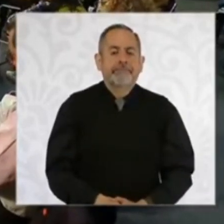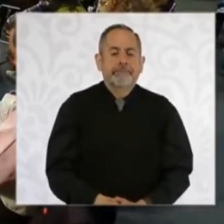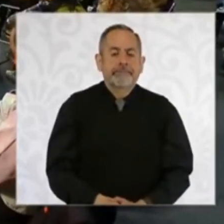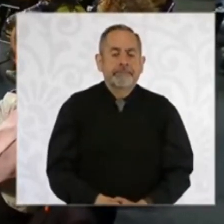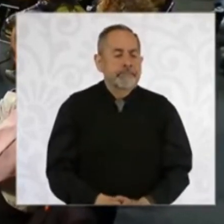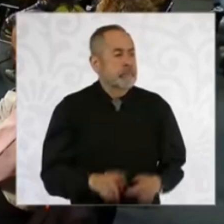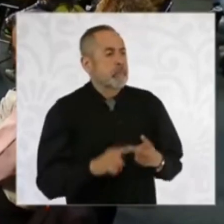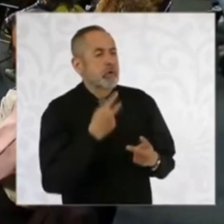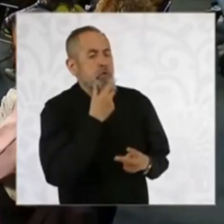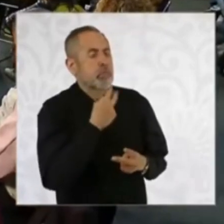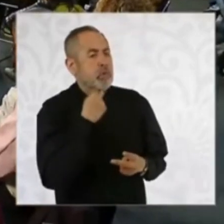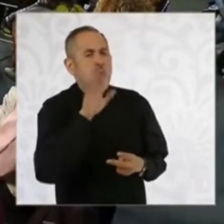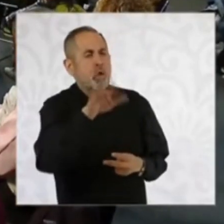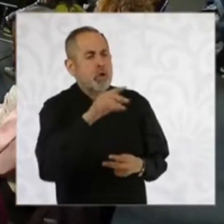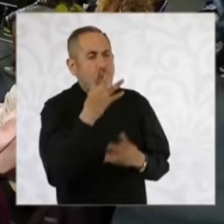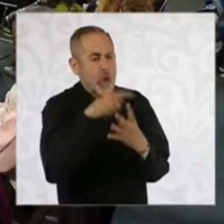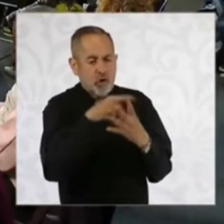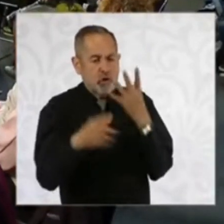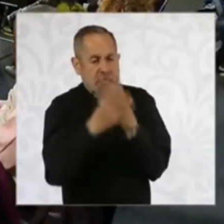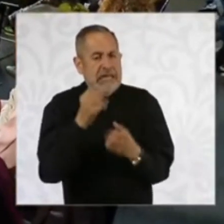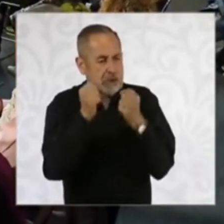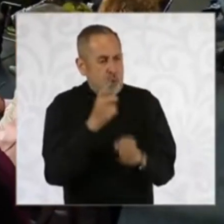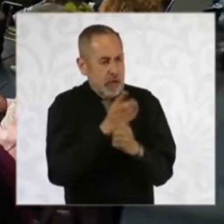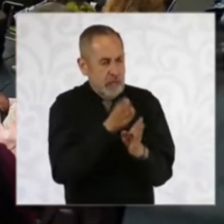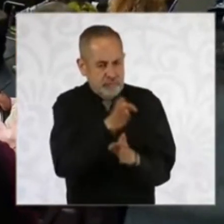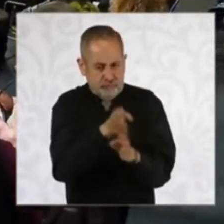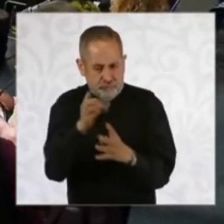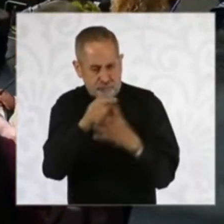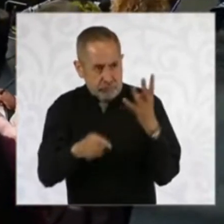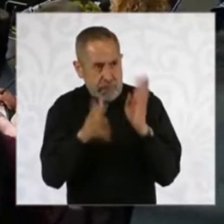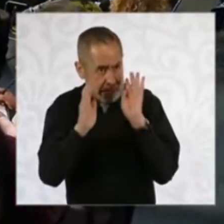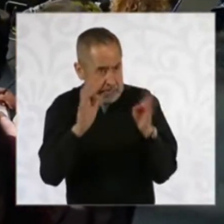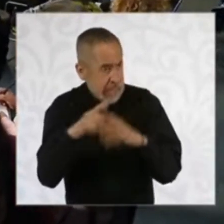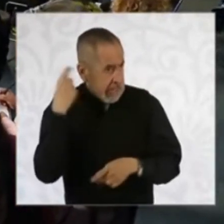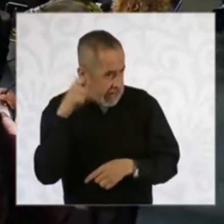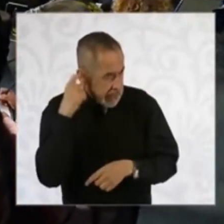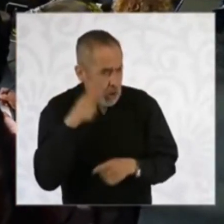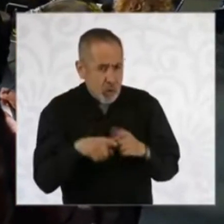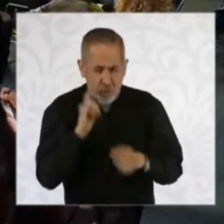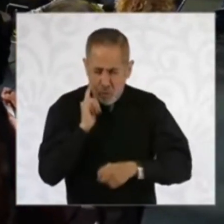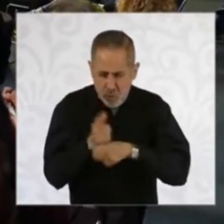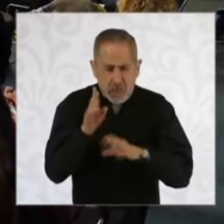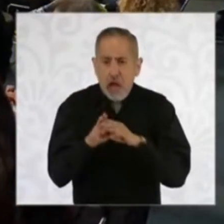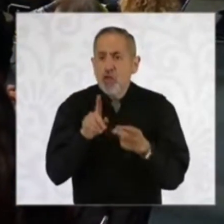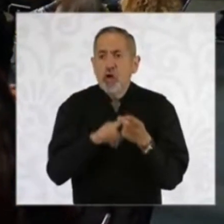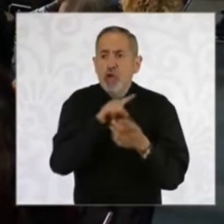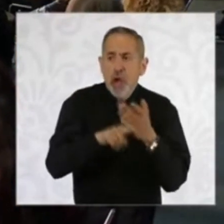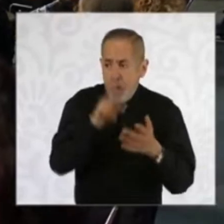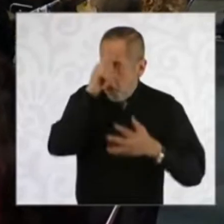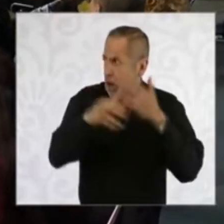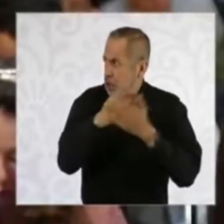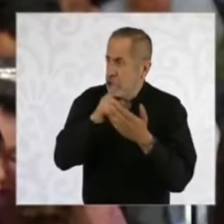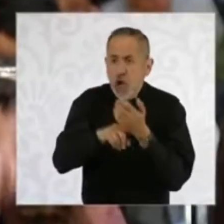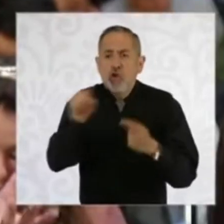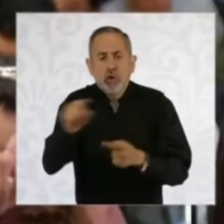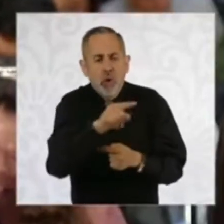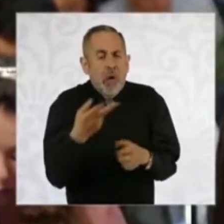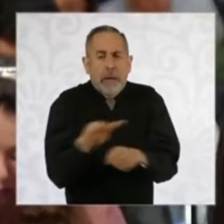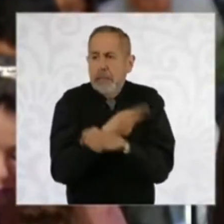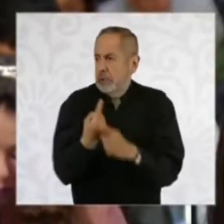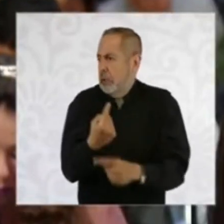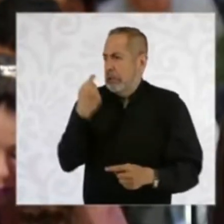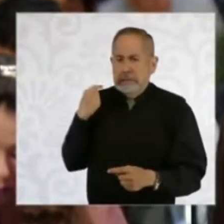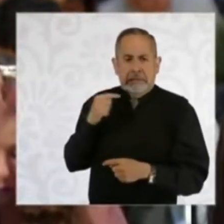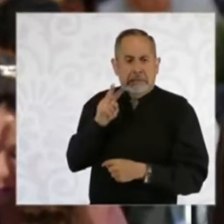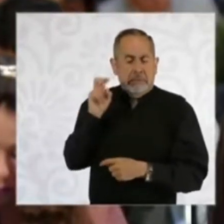Ahora bien, estos 4 ejes de seguridad que comenta, ¿se están aplicando en Querétaro? ¿Tienen identificados puntos de violencia en este estado? ¿O qué fue lo que pasó este